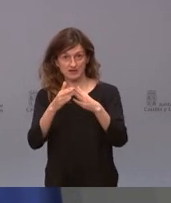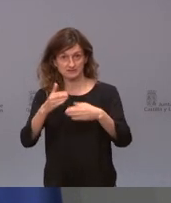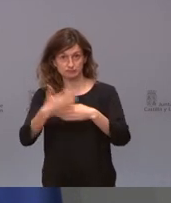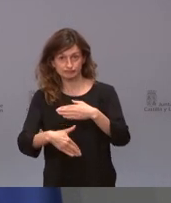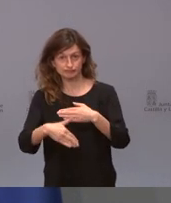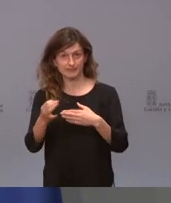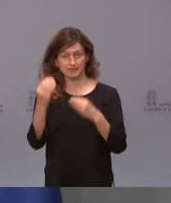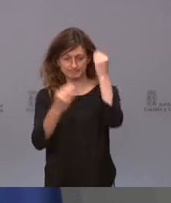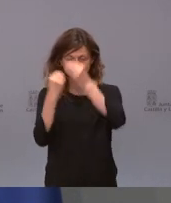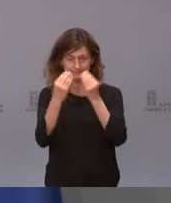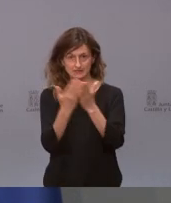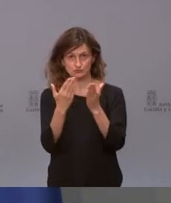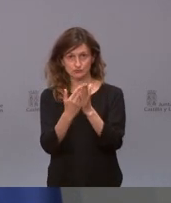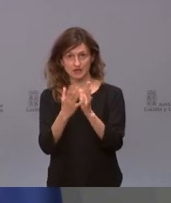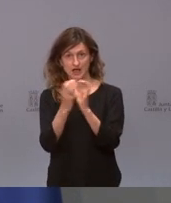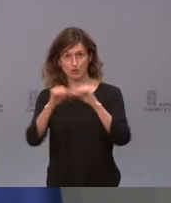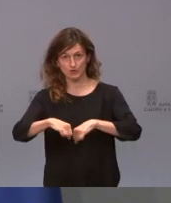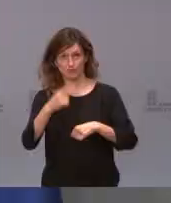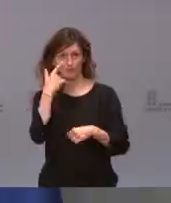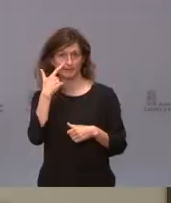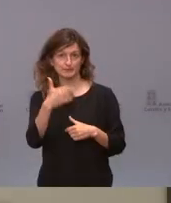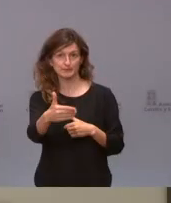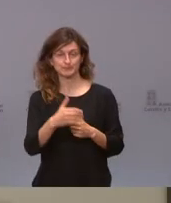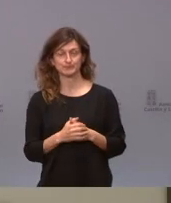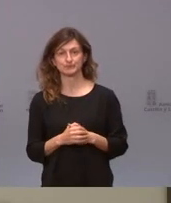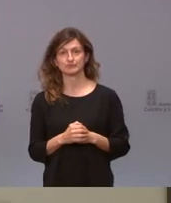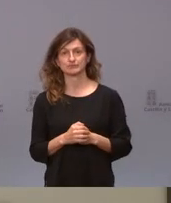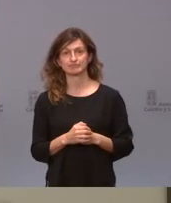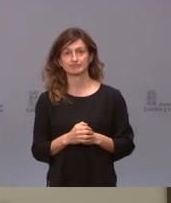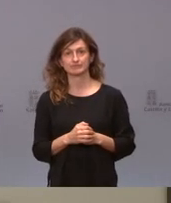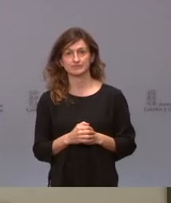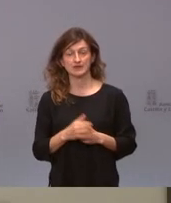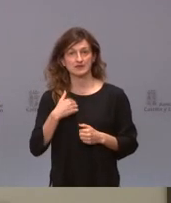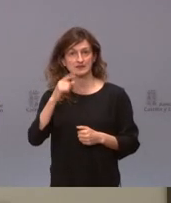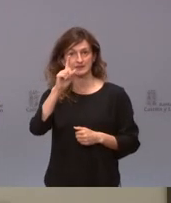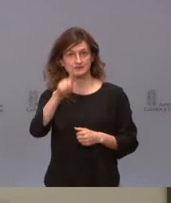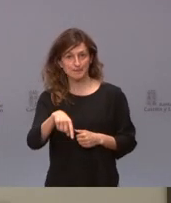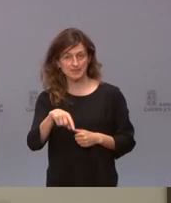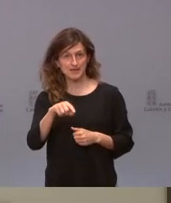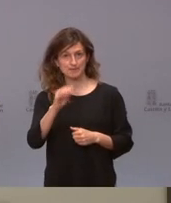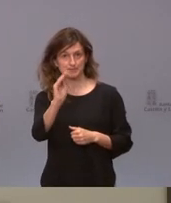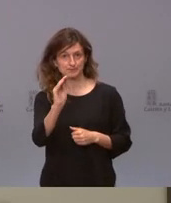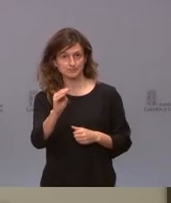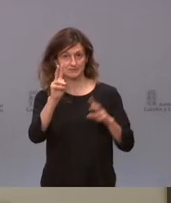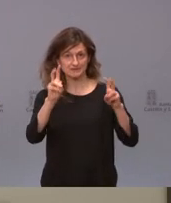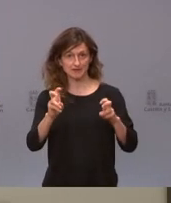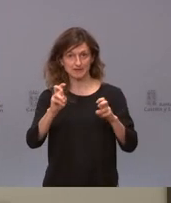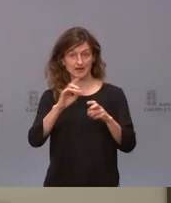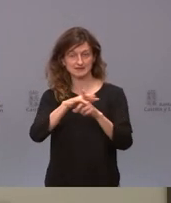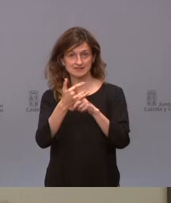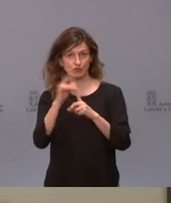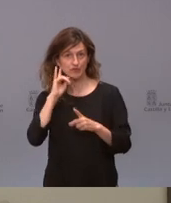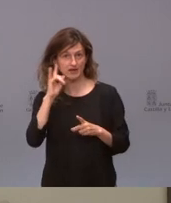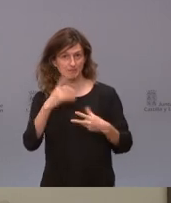con nuestros acuerdos y consejera yo quería incidir también en el tema de la finalización del estado de